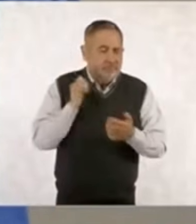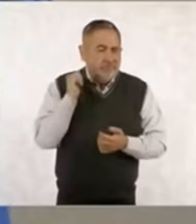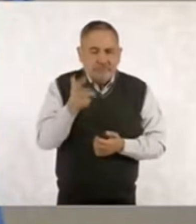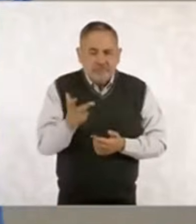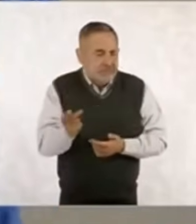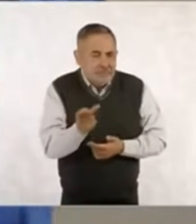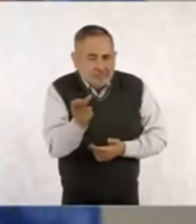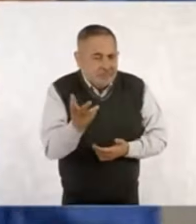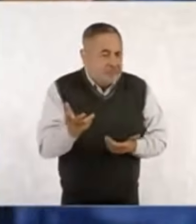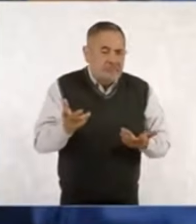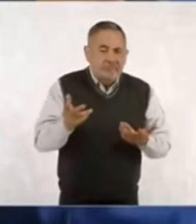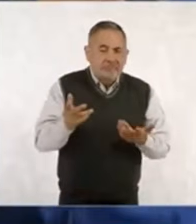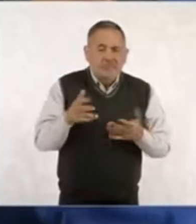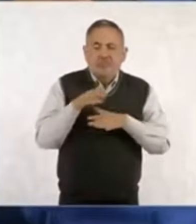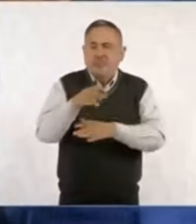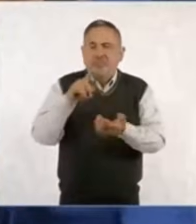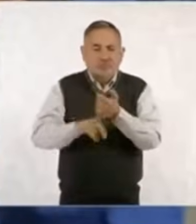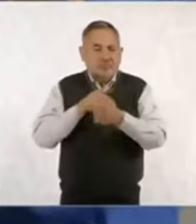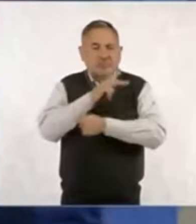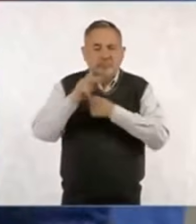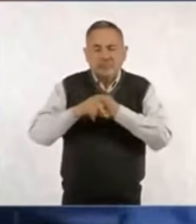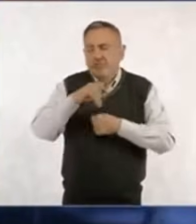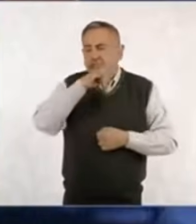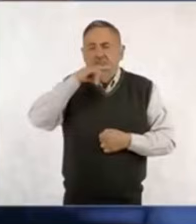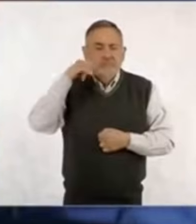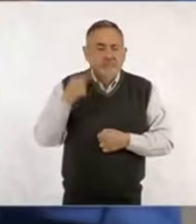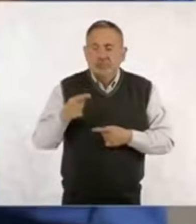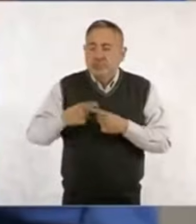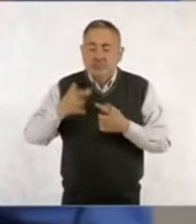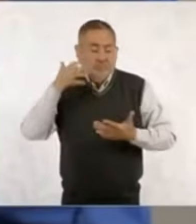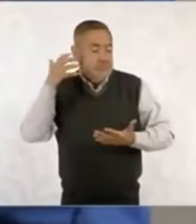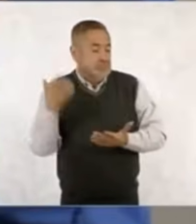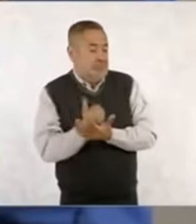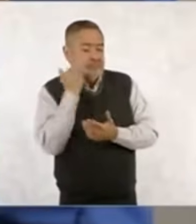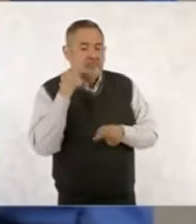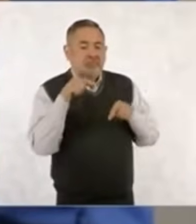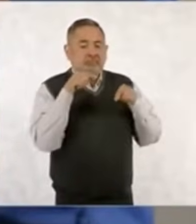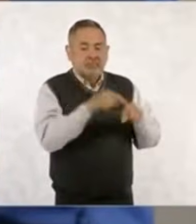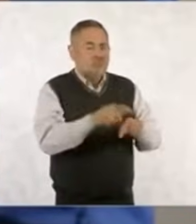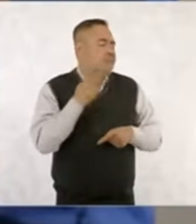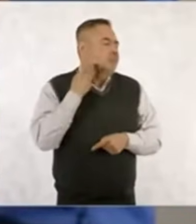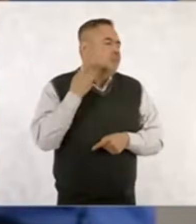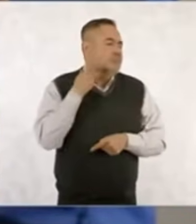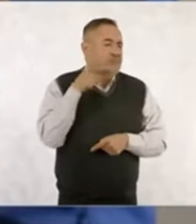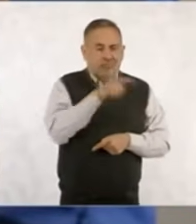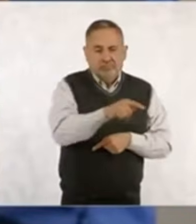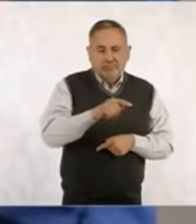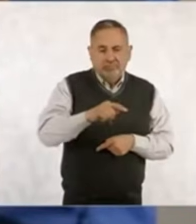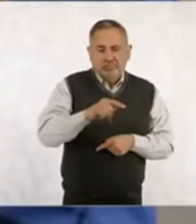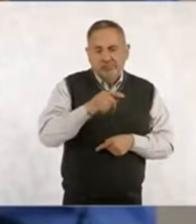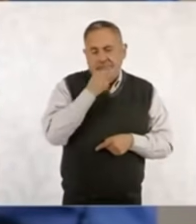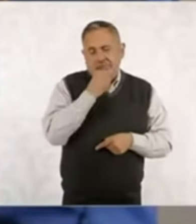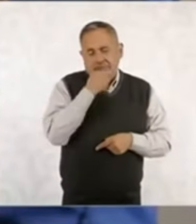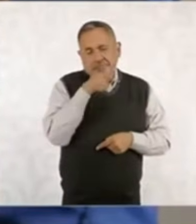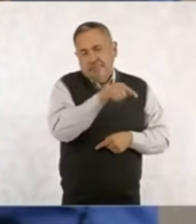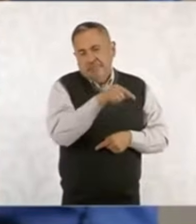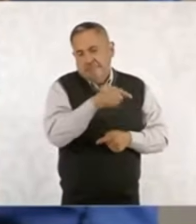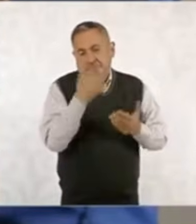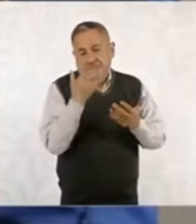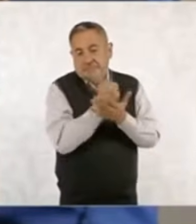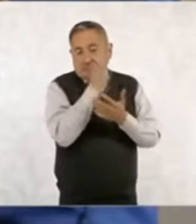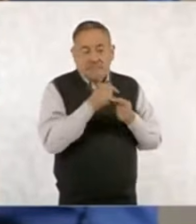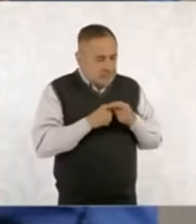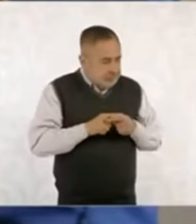esto, sobre esta situación. El que haya ganado pues este político en Chile y que pues ya hay